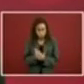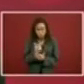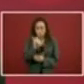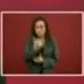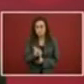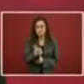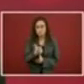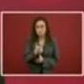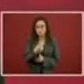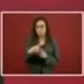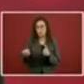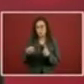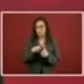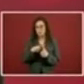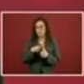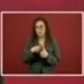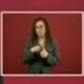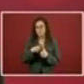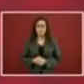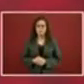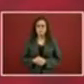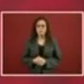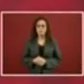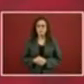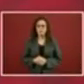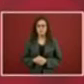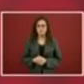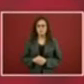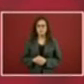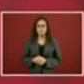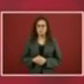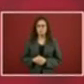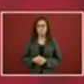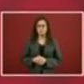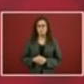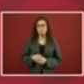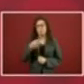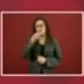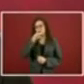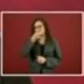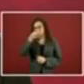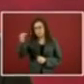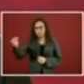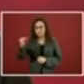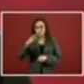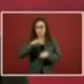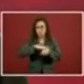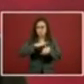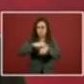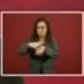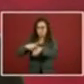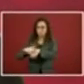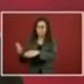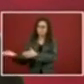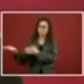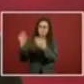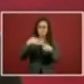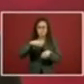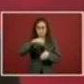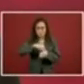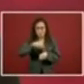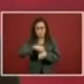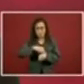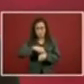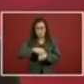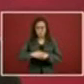lo que se va haciendo, los distintos elementos mediante los cuales desde la óptica de su administración se va avanzando. Y en este caso particular, a partir, por